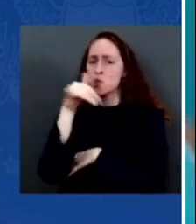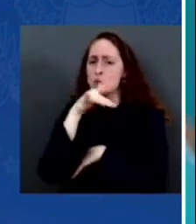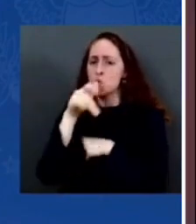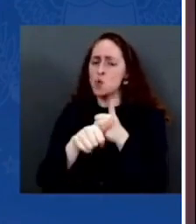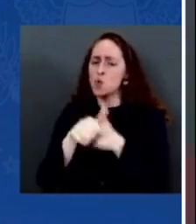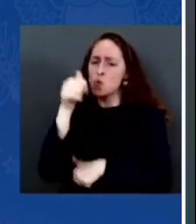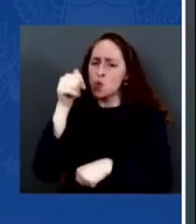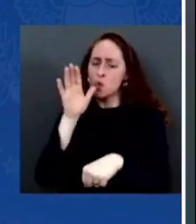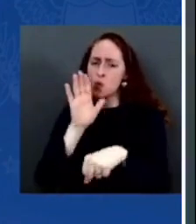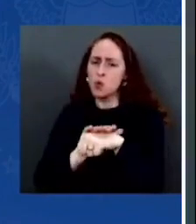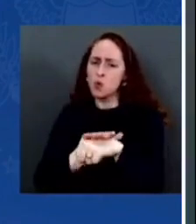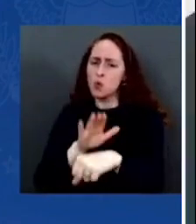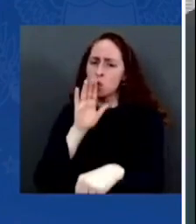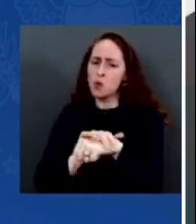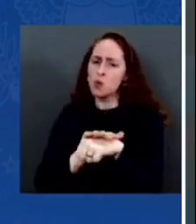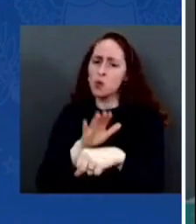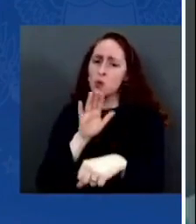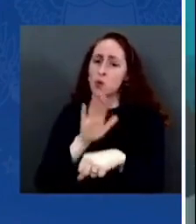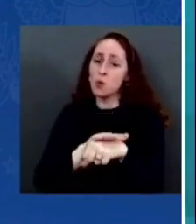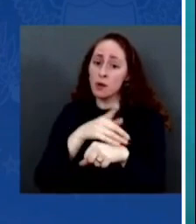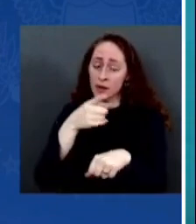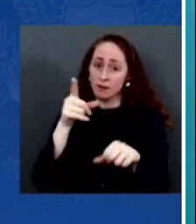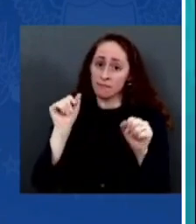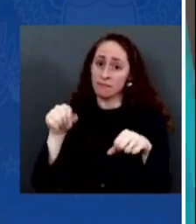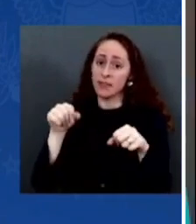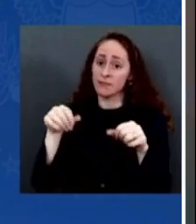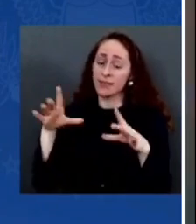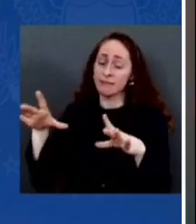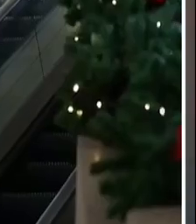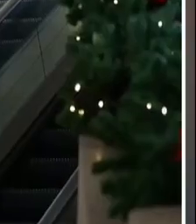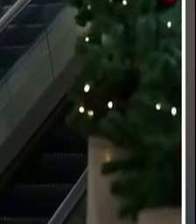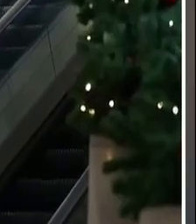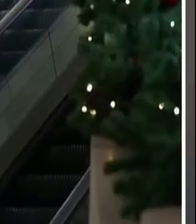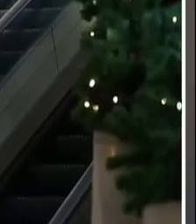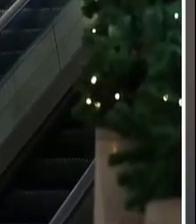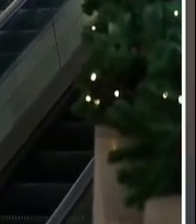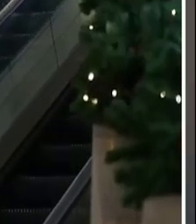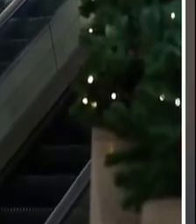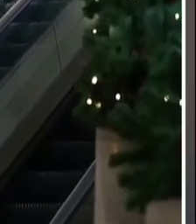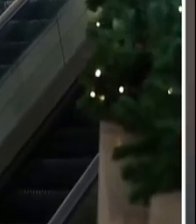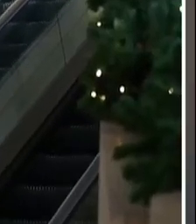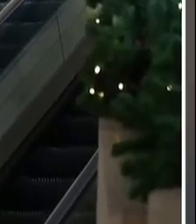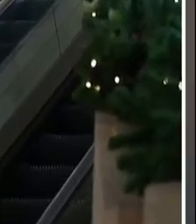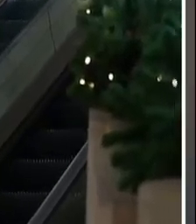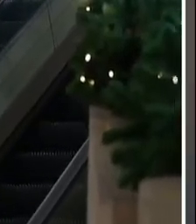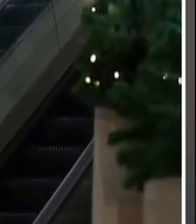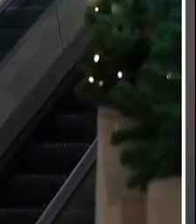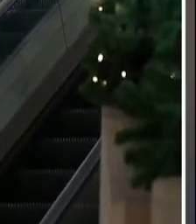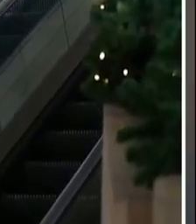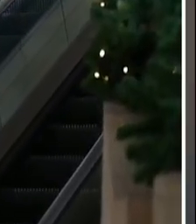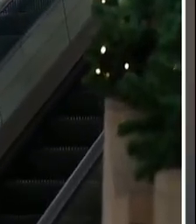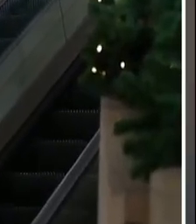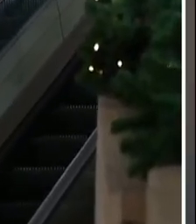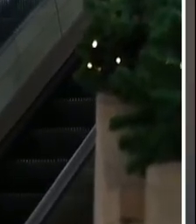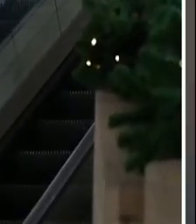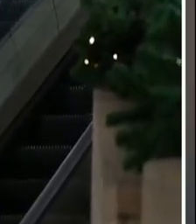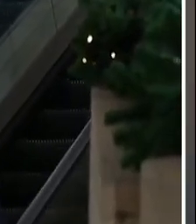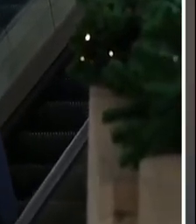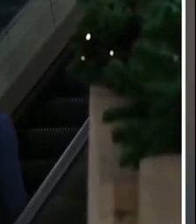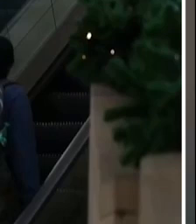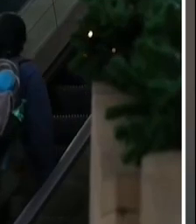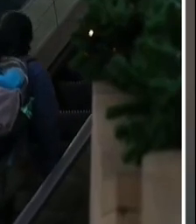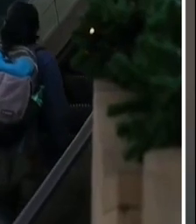medidas, entre ellas 500 millones de pruebas de COVID-19 totalmente gratuitas para